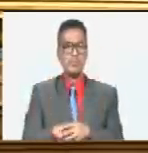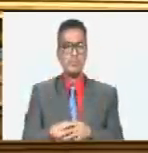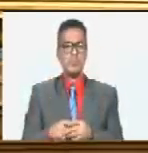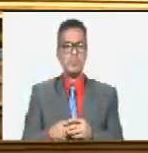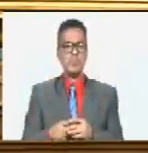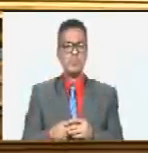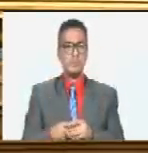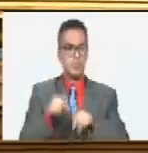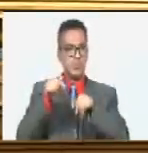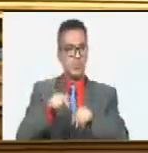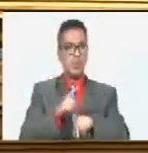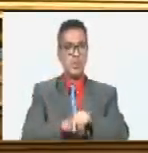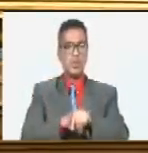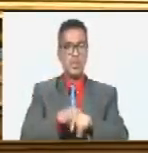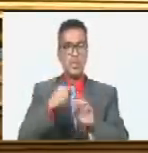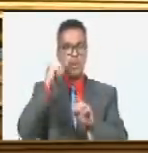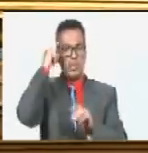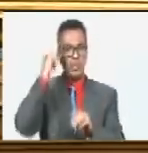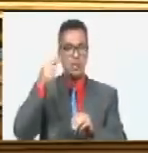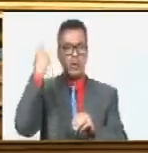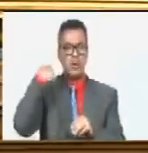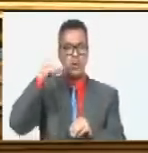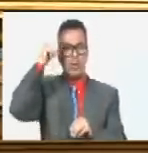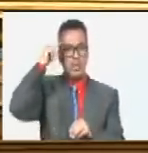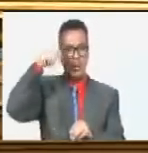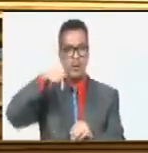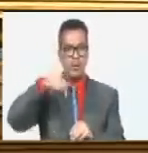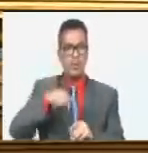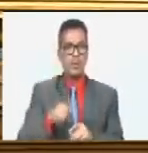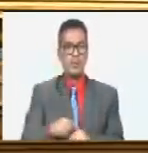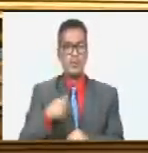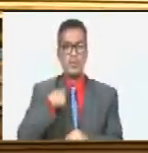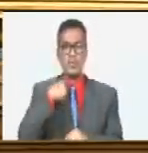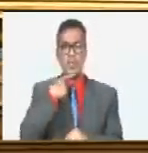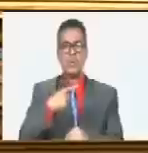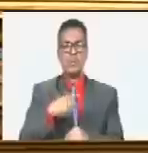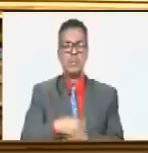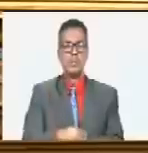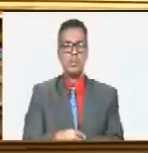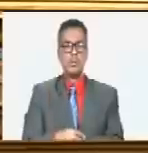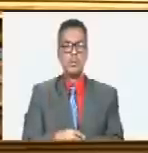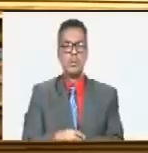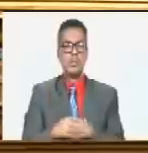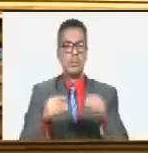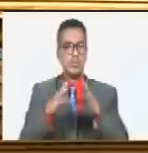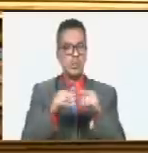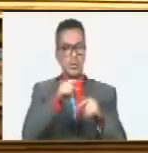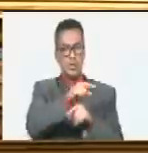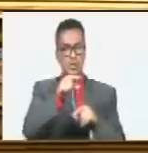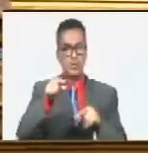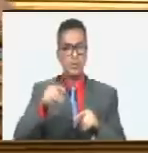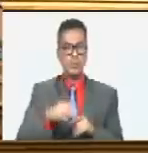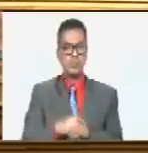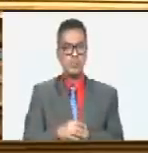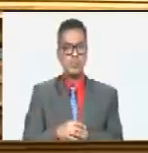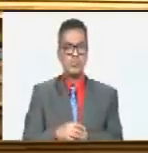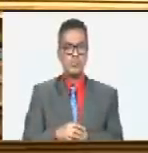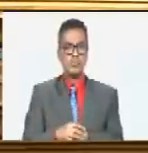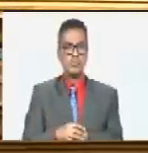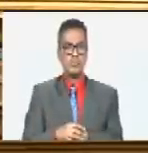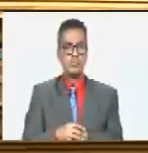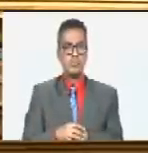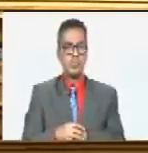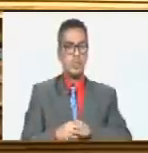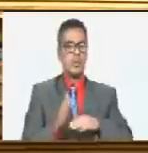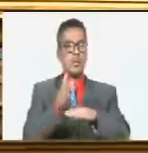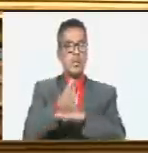todavía ayer y todavía hoy se atreven Esos que están yendo en